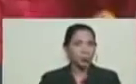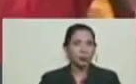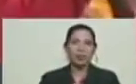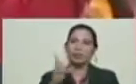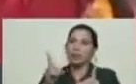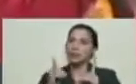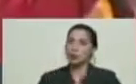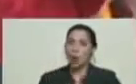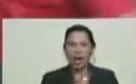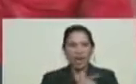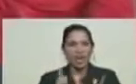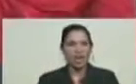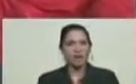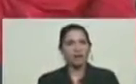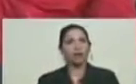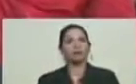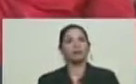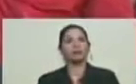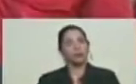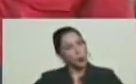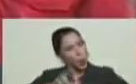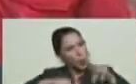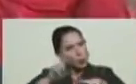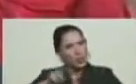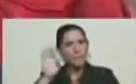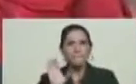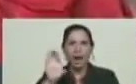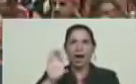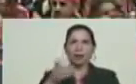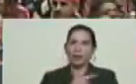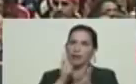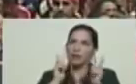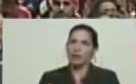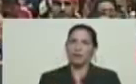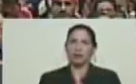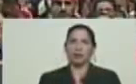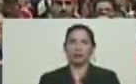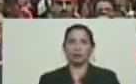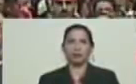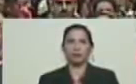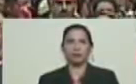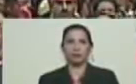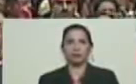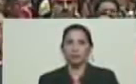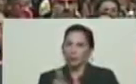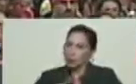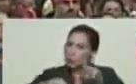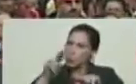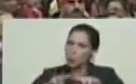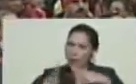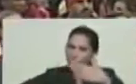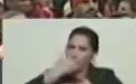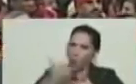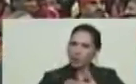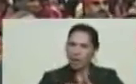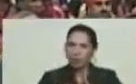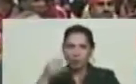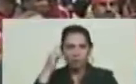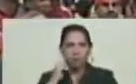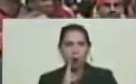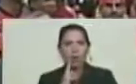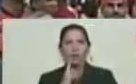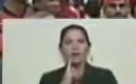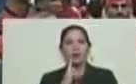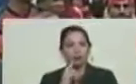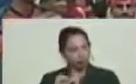ser libre y de construir una patria en libertad y de construir el proyecto de Bolívar que